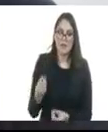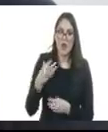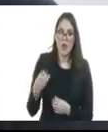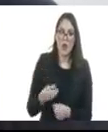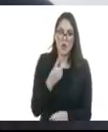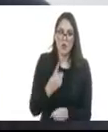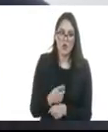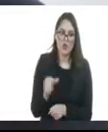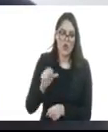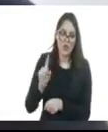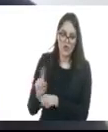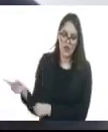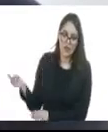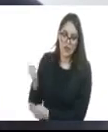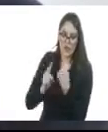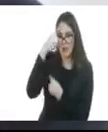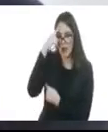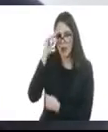Gracias.